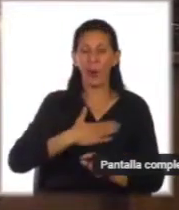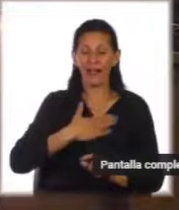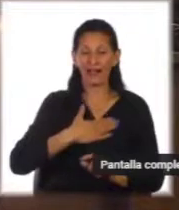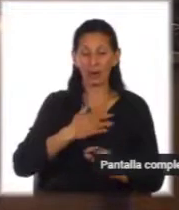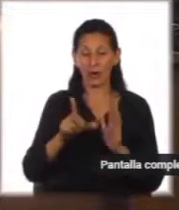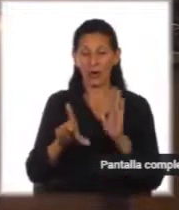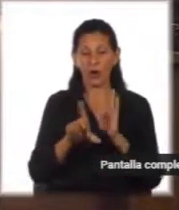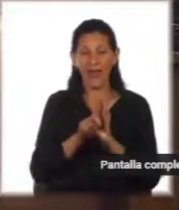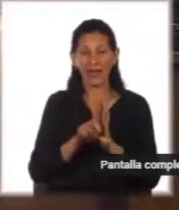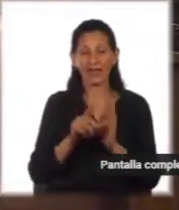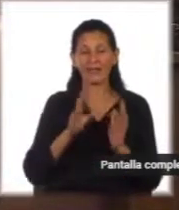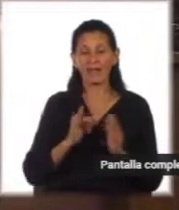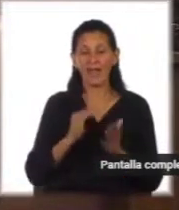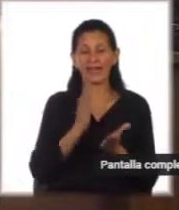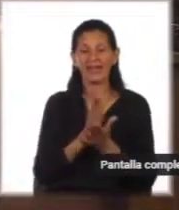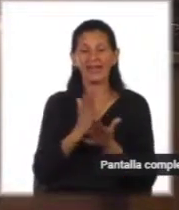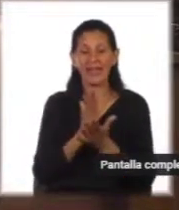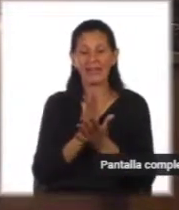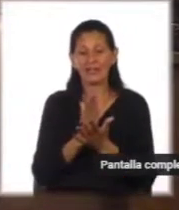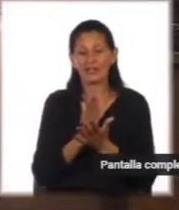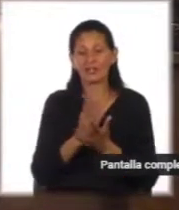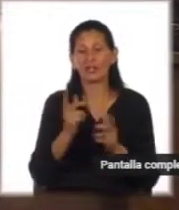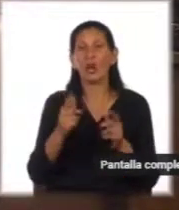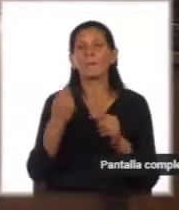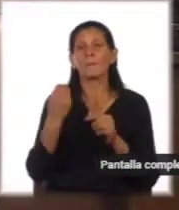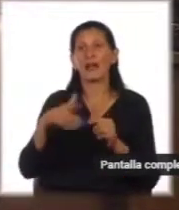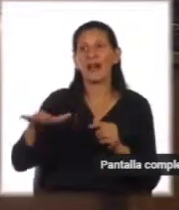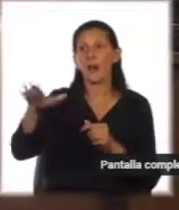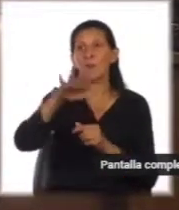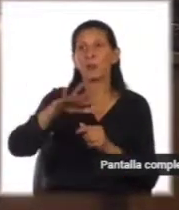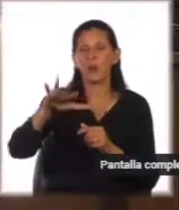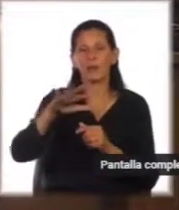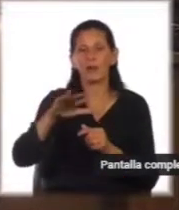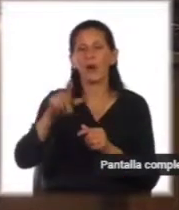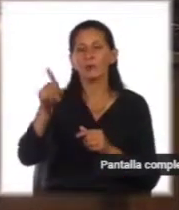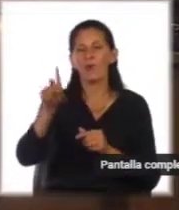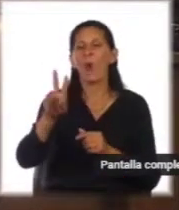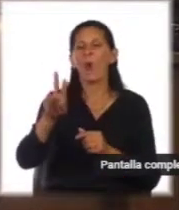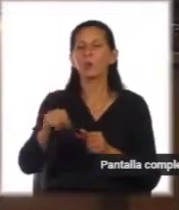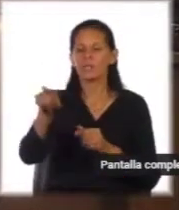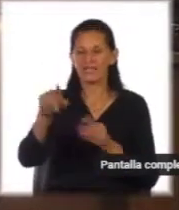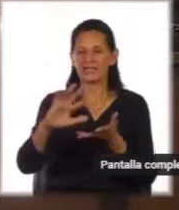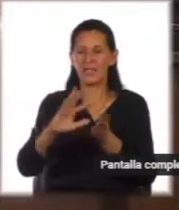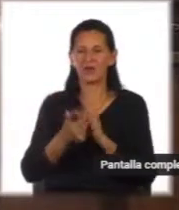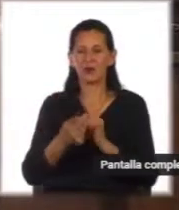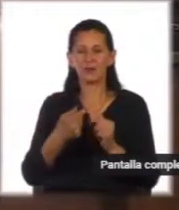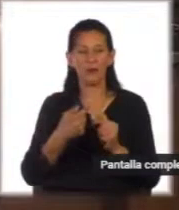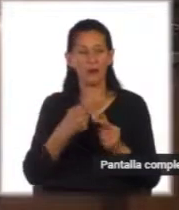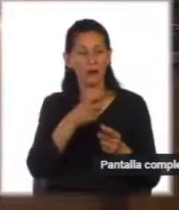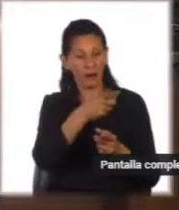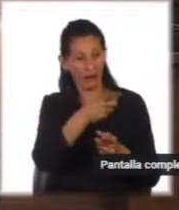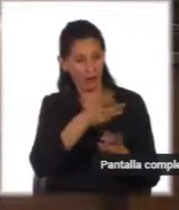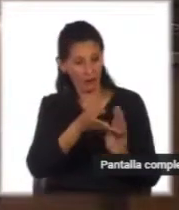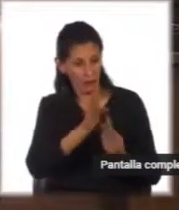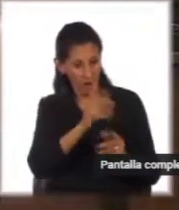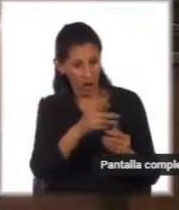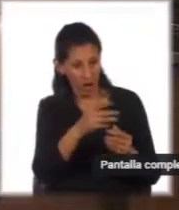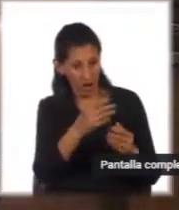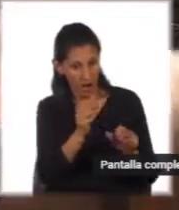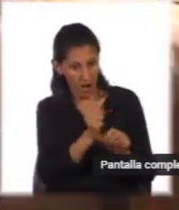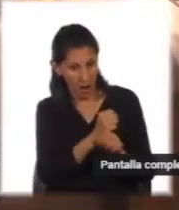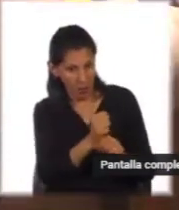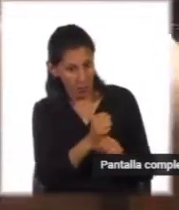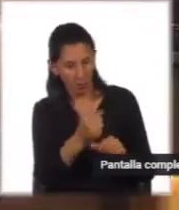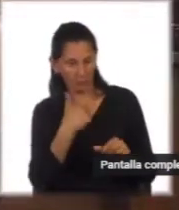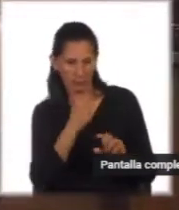más derechos para el pueblo uruguayo, utilizan esos medios para ejercer presión para que no